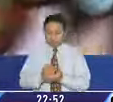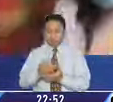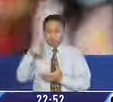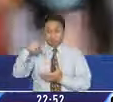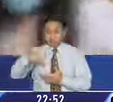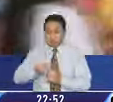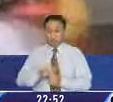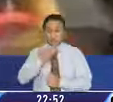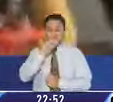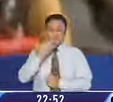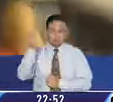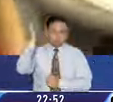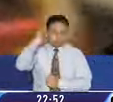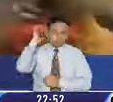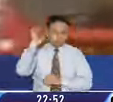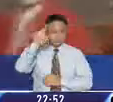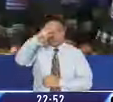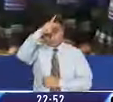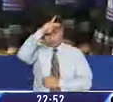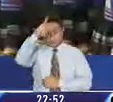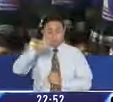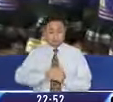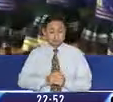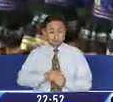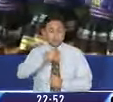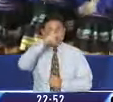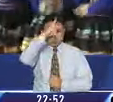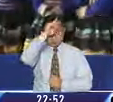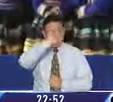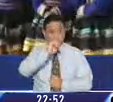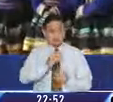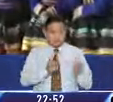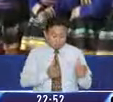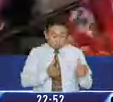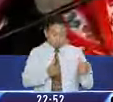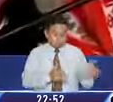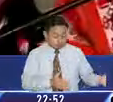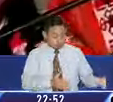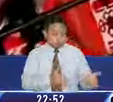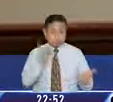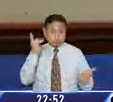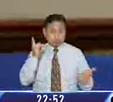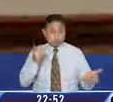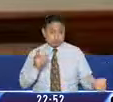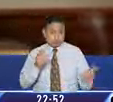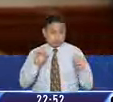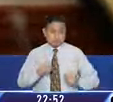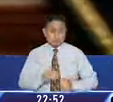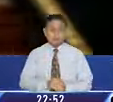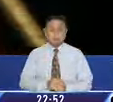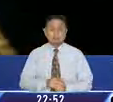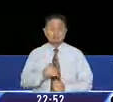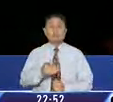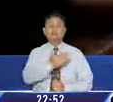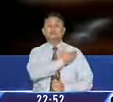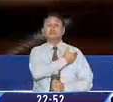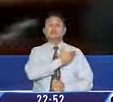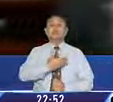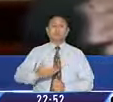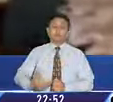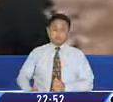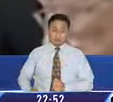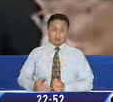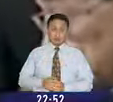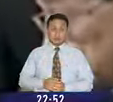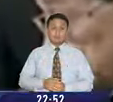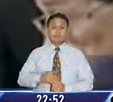a la patria por haber declarado que su país podría facilitar una salida al mar para Bolivia. Las declaraciones del presidente de